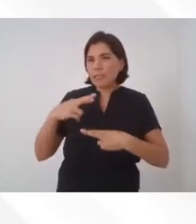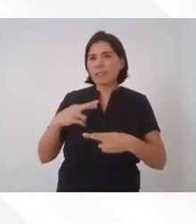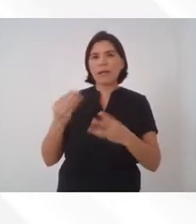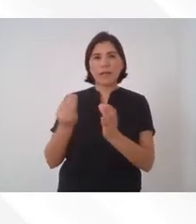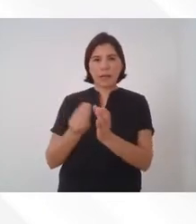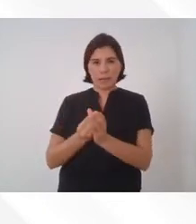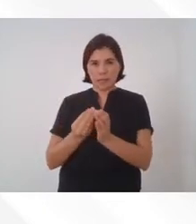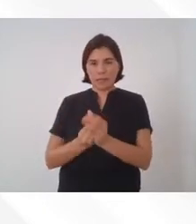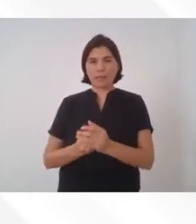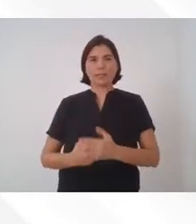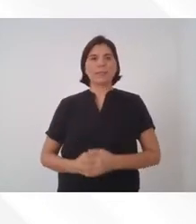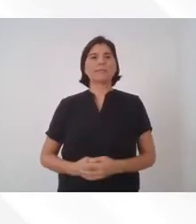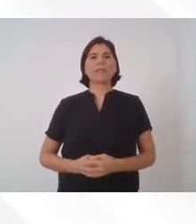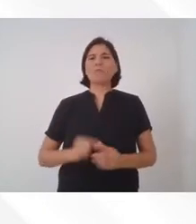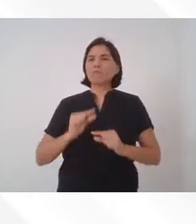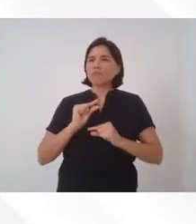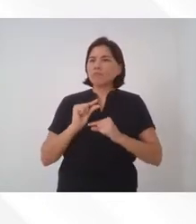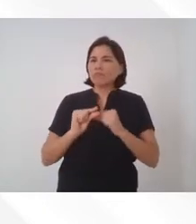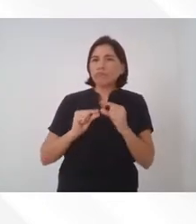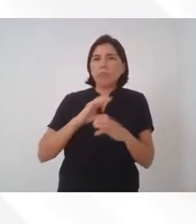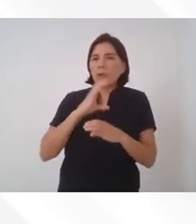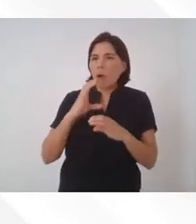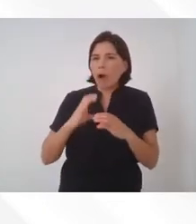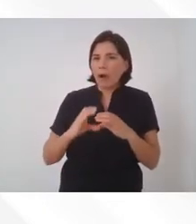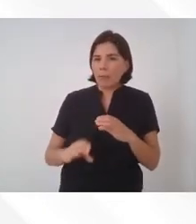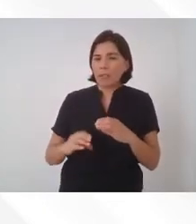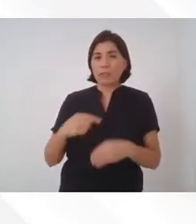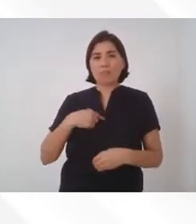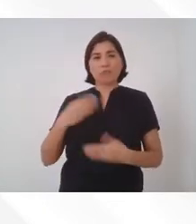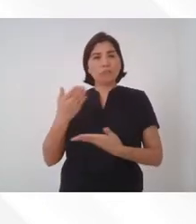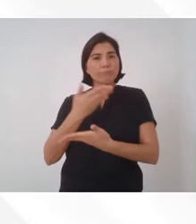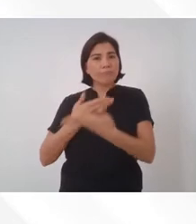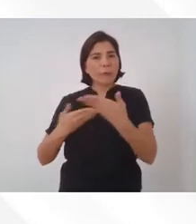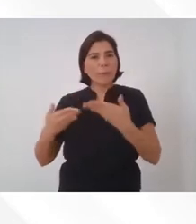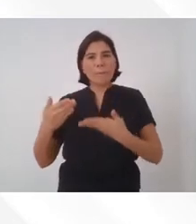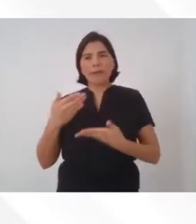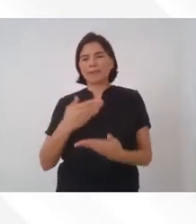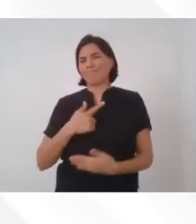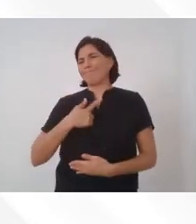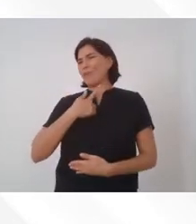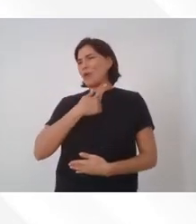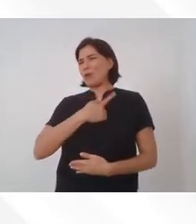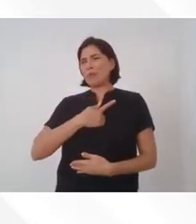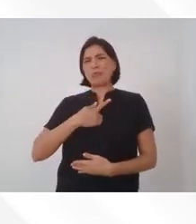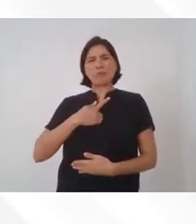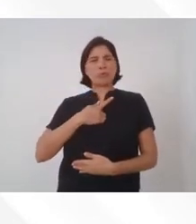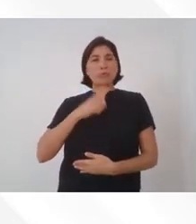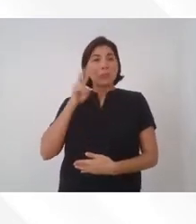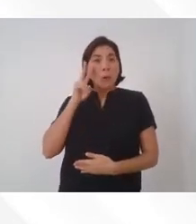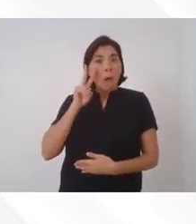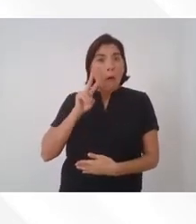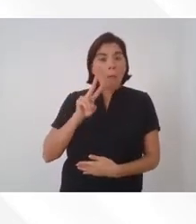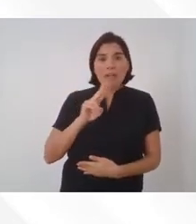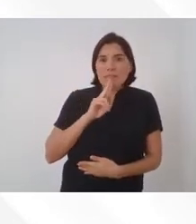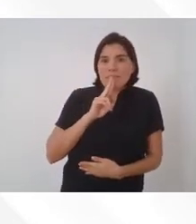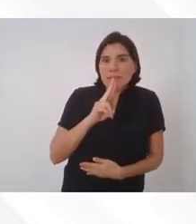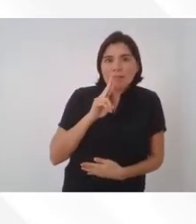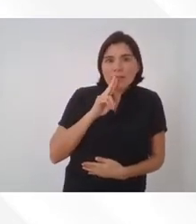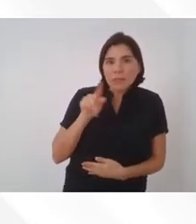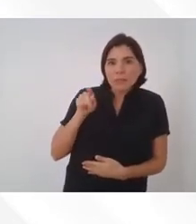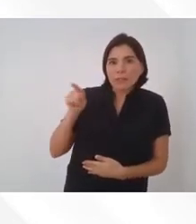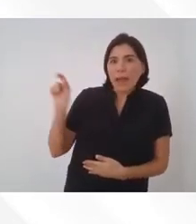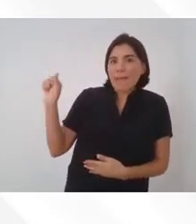muy satisfactorio para nosotros el ver su respuesta en la plataforma, cómo nos han compartido las estrategias que ya